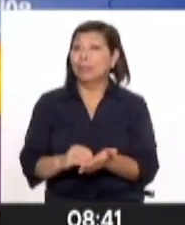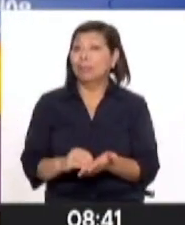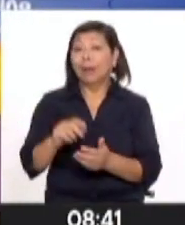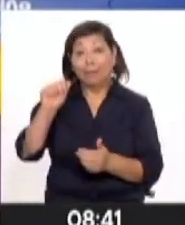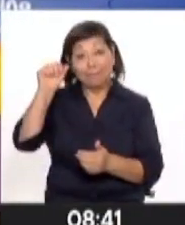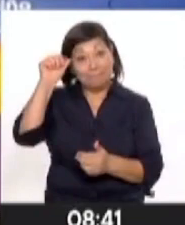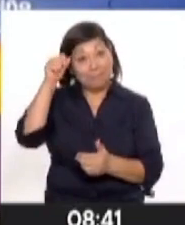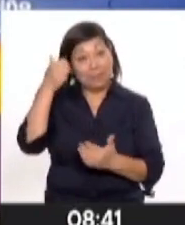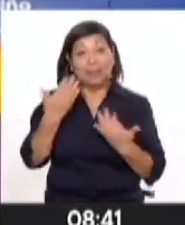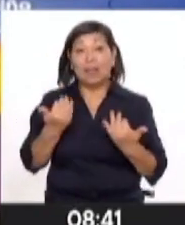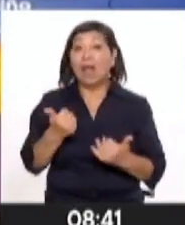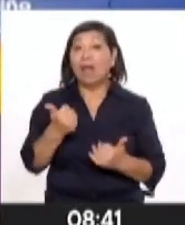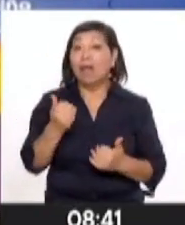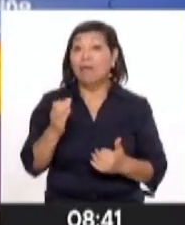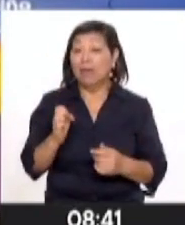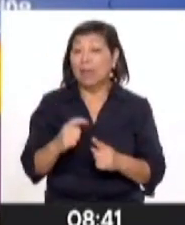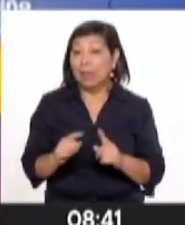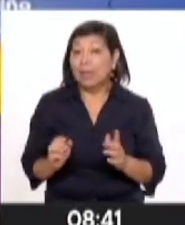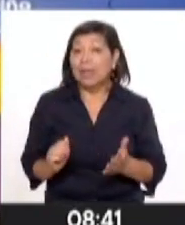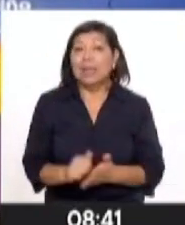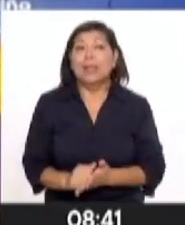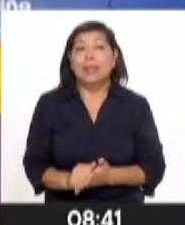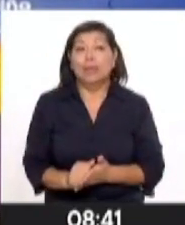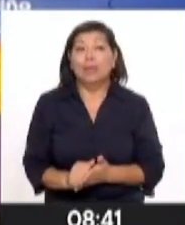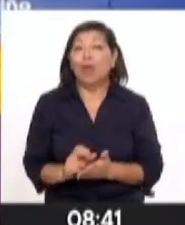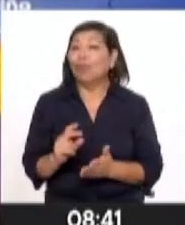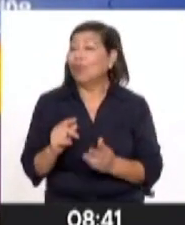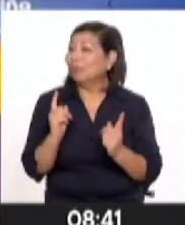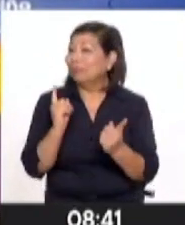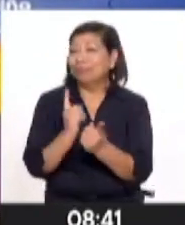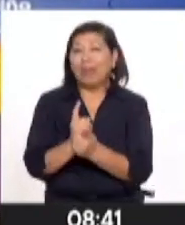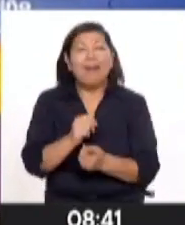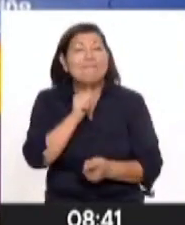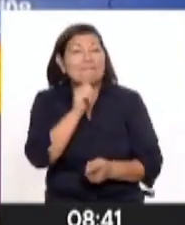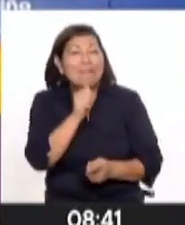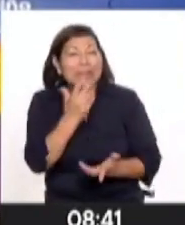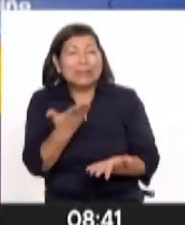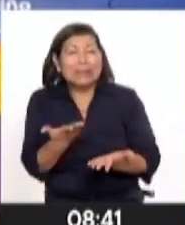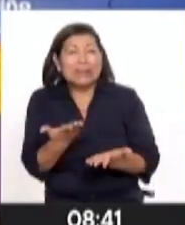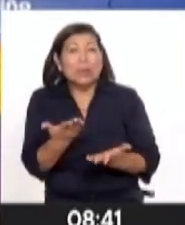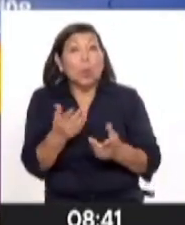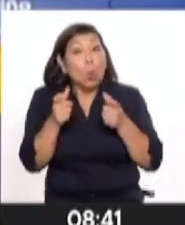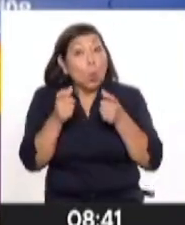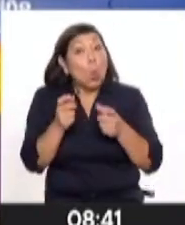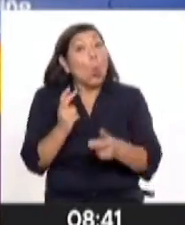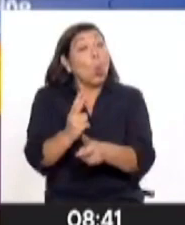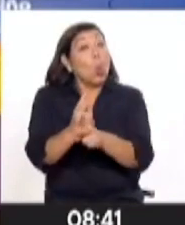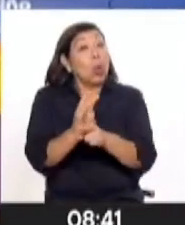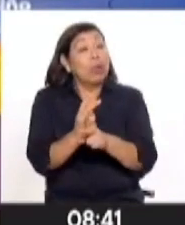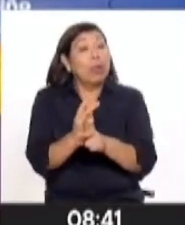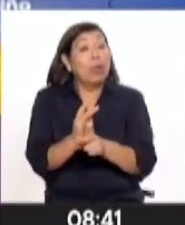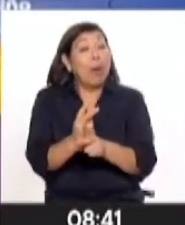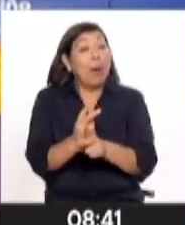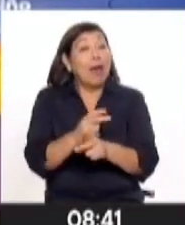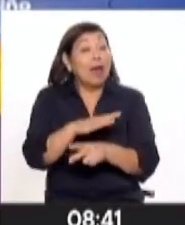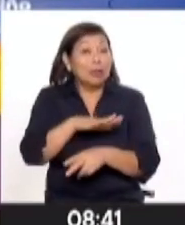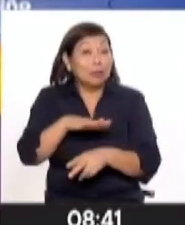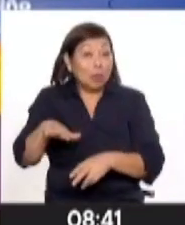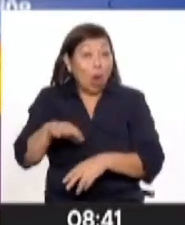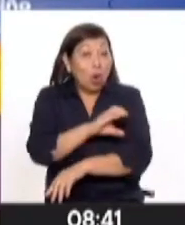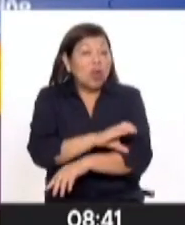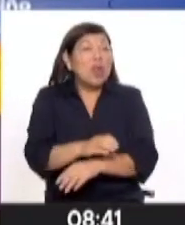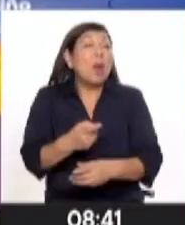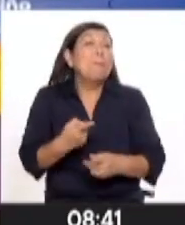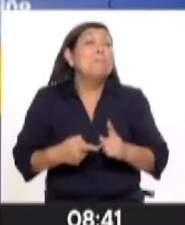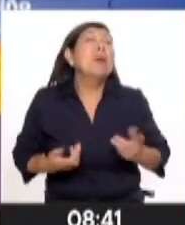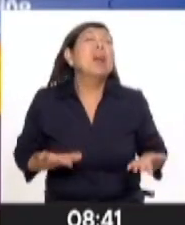recordemos que el ENFE nos ha informado pues que nos encontramos todavía en el estado de alerta del Niño costero. Pero seguro estarán